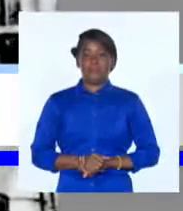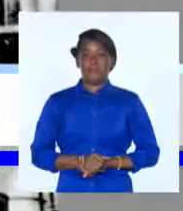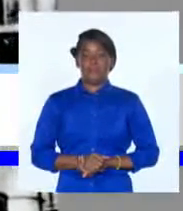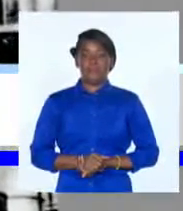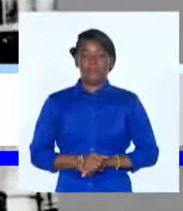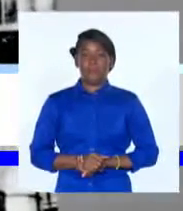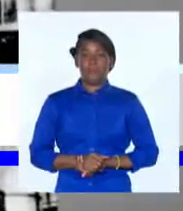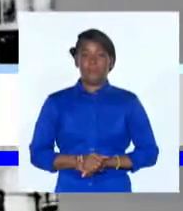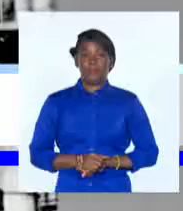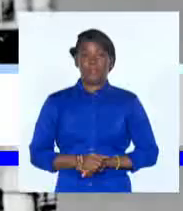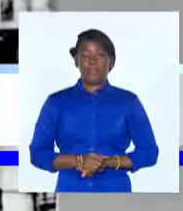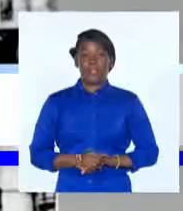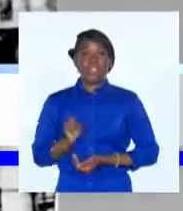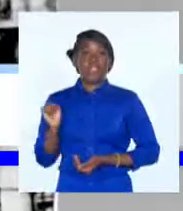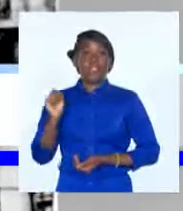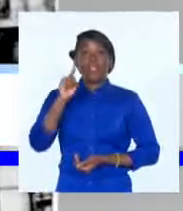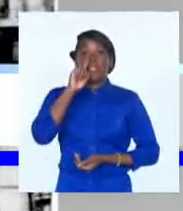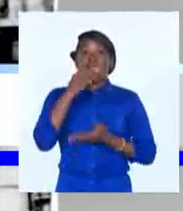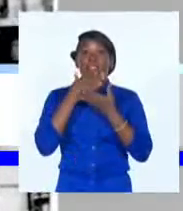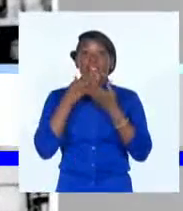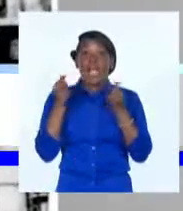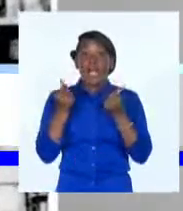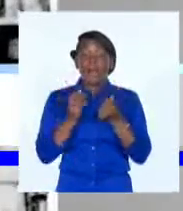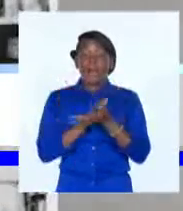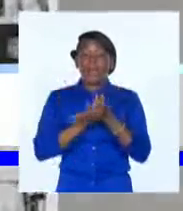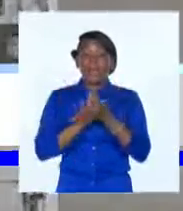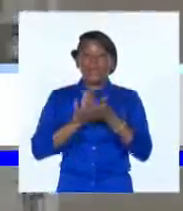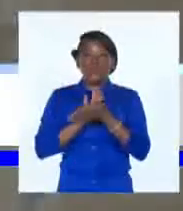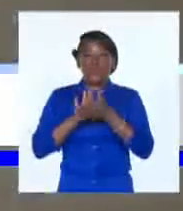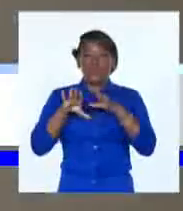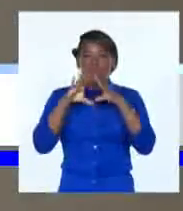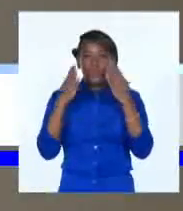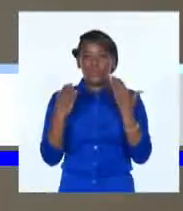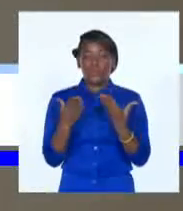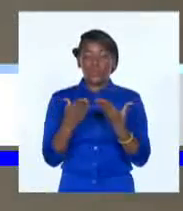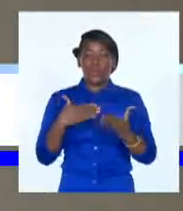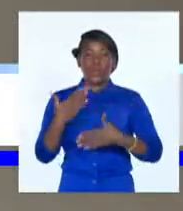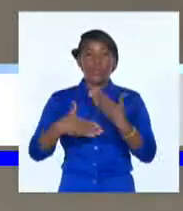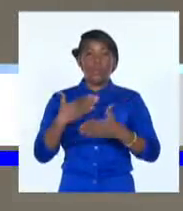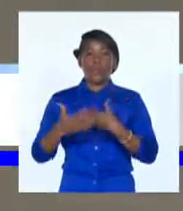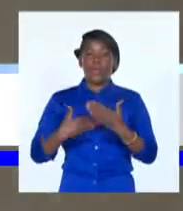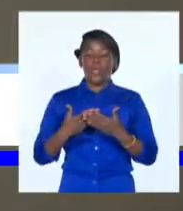Desaparezca la explotación de los países por los monopolios.